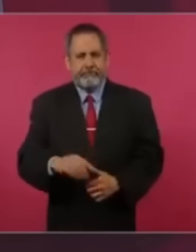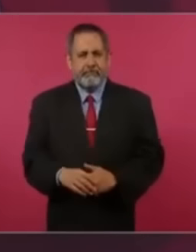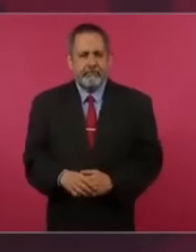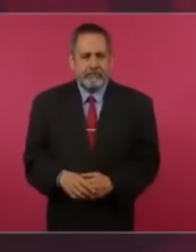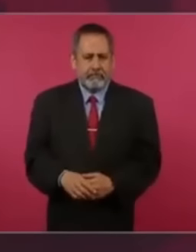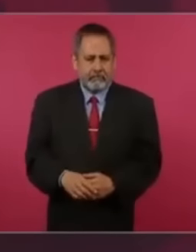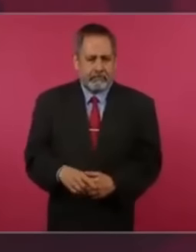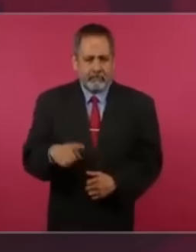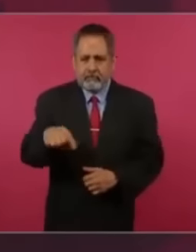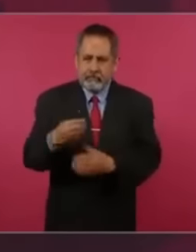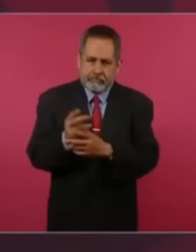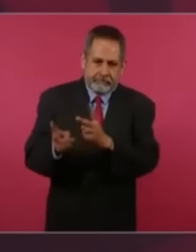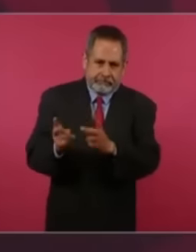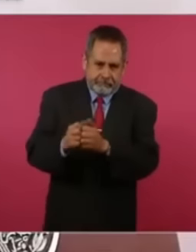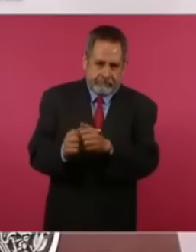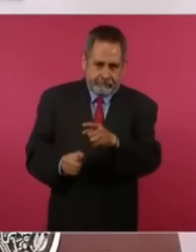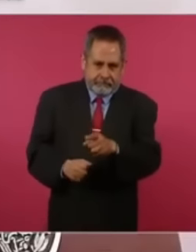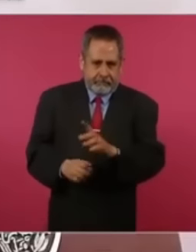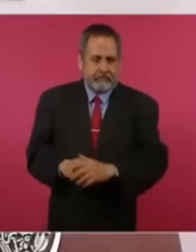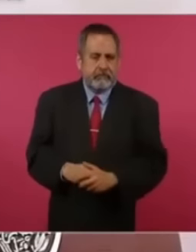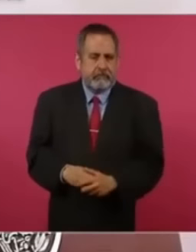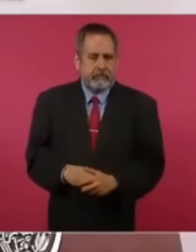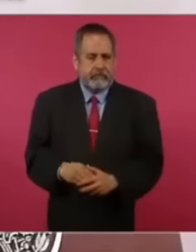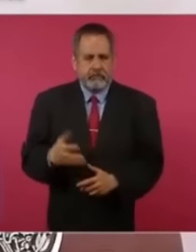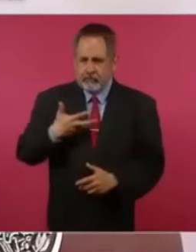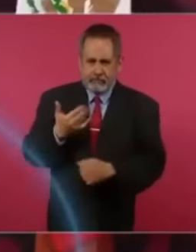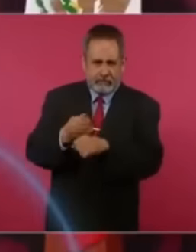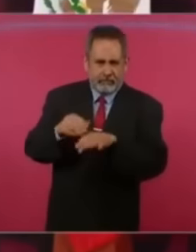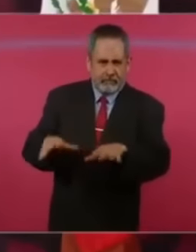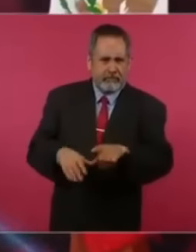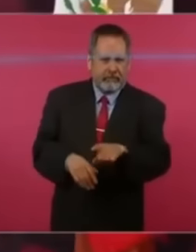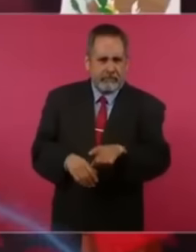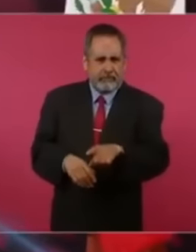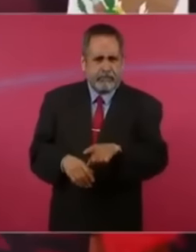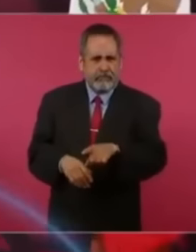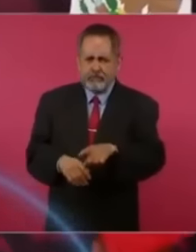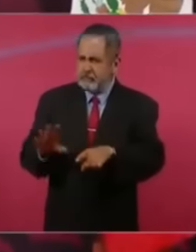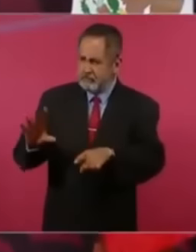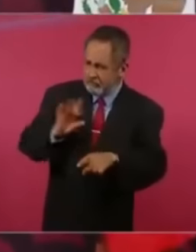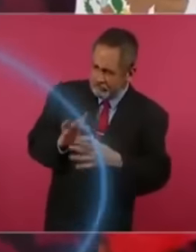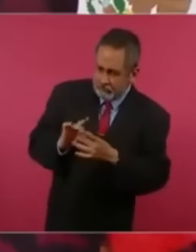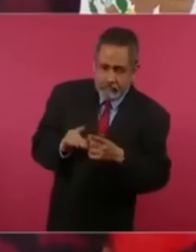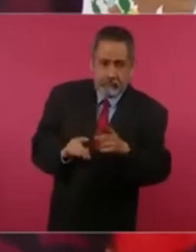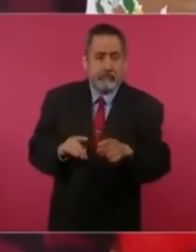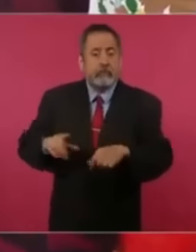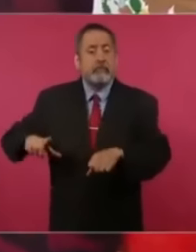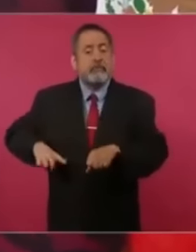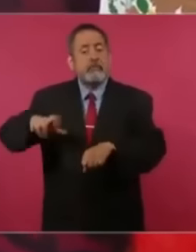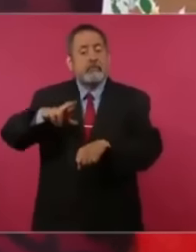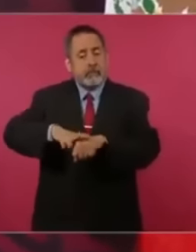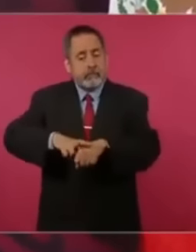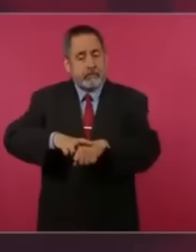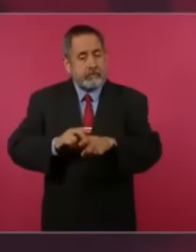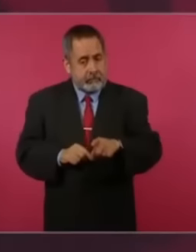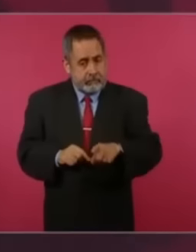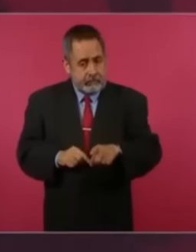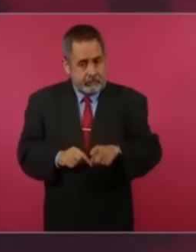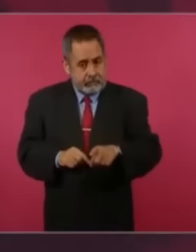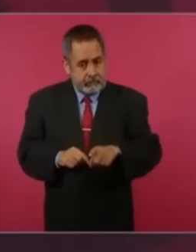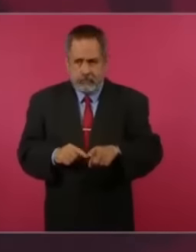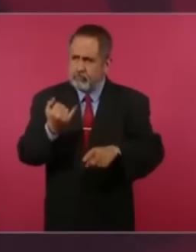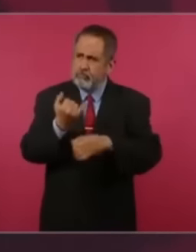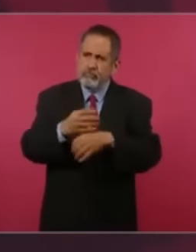dije, hablaron, tengo la información que el gobernador dio